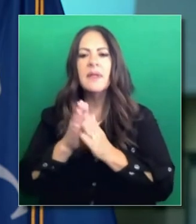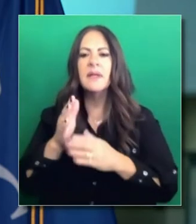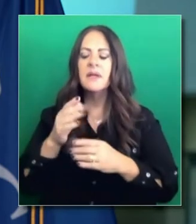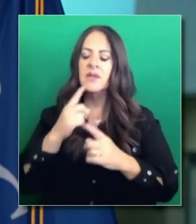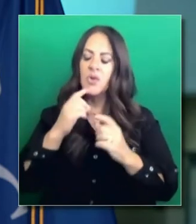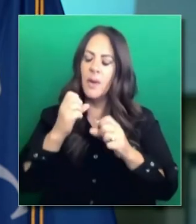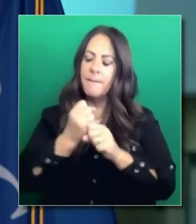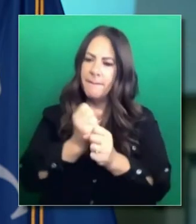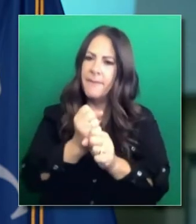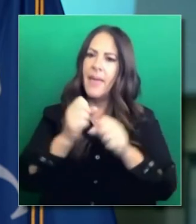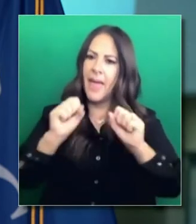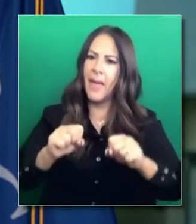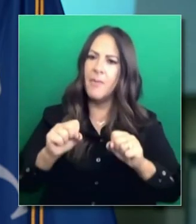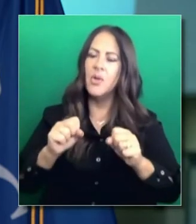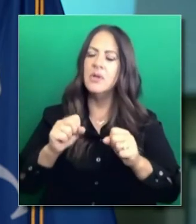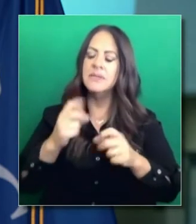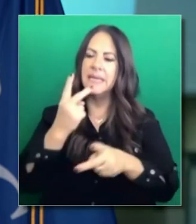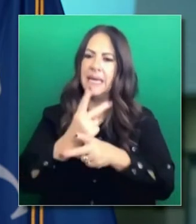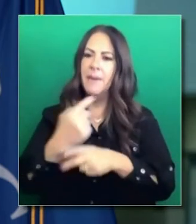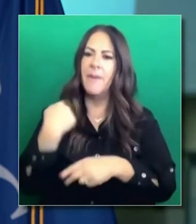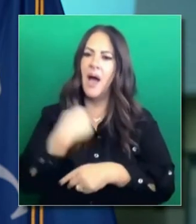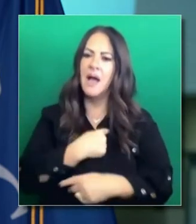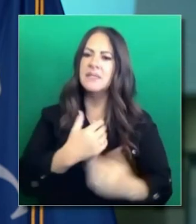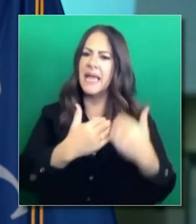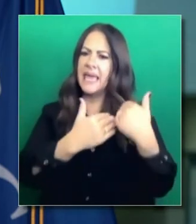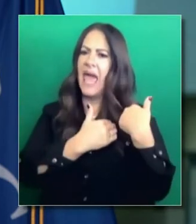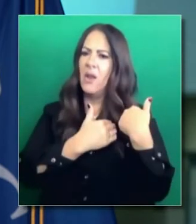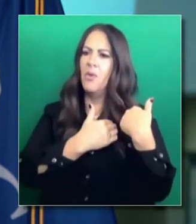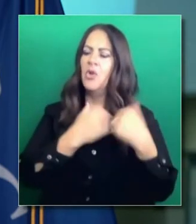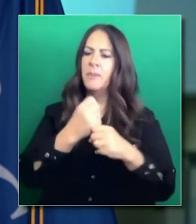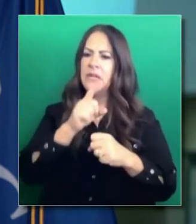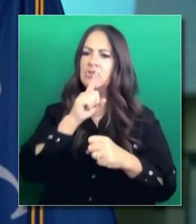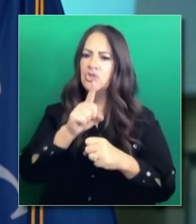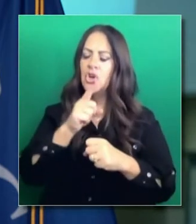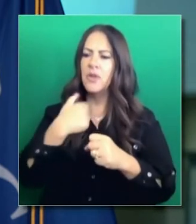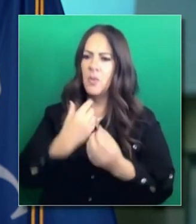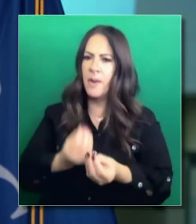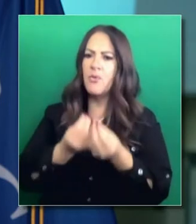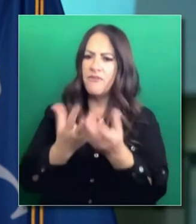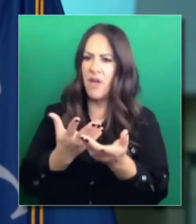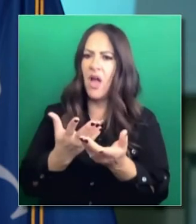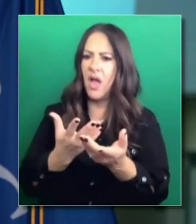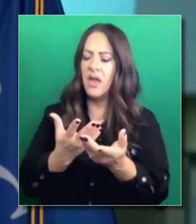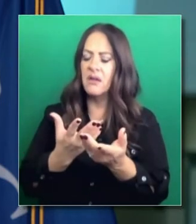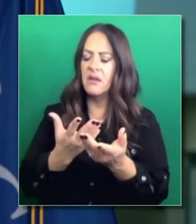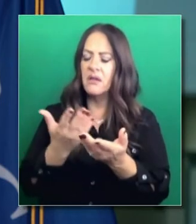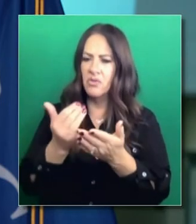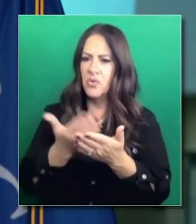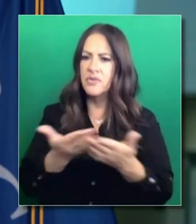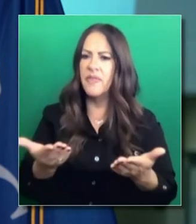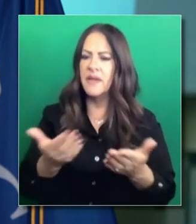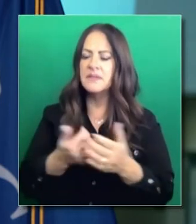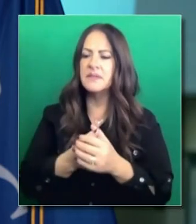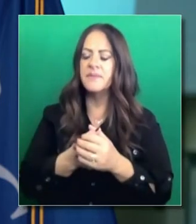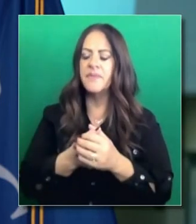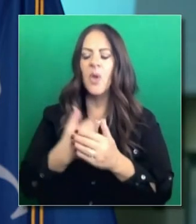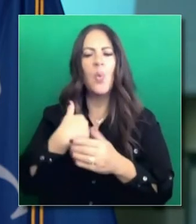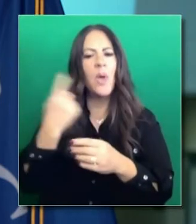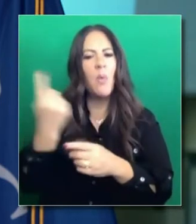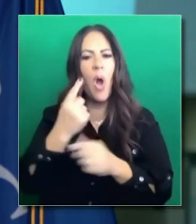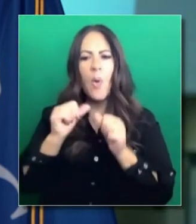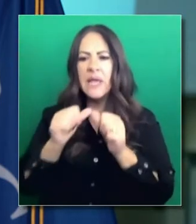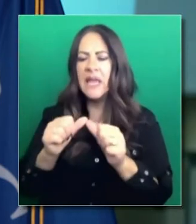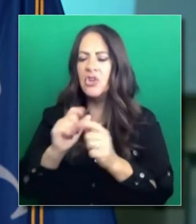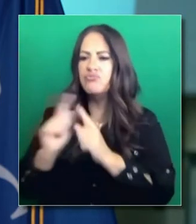muy importantes para avanzar y para hacernos responsables en la aplicación de la implementación. De modo que seguimos con